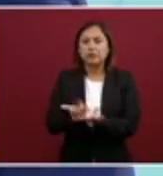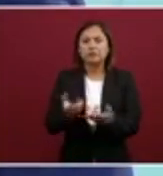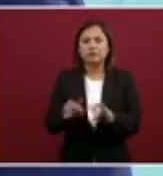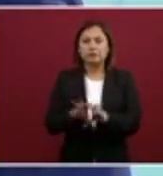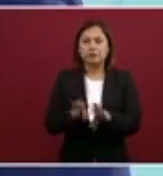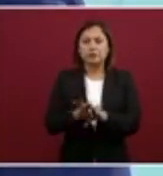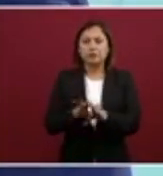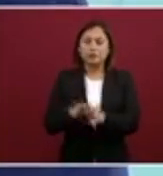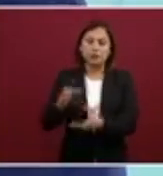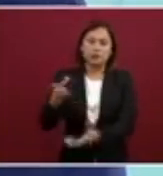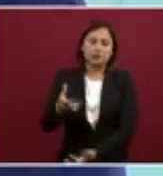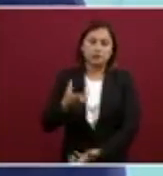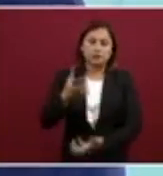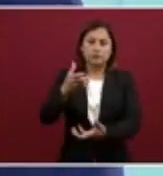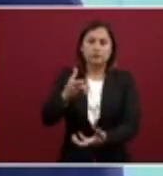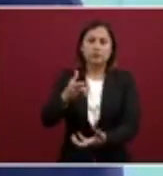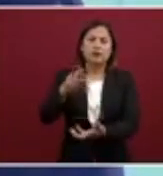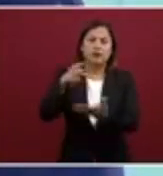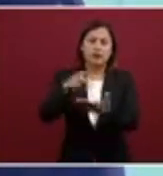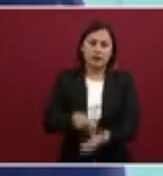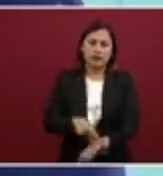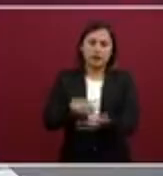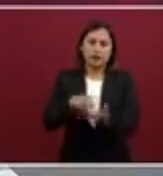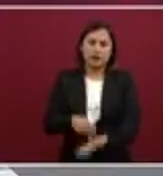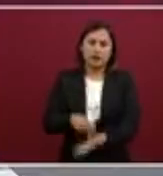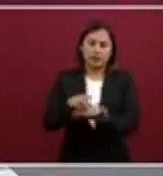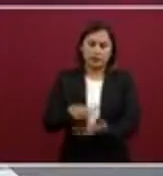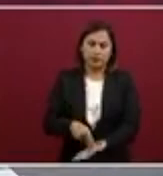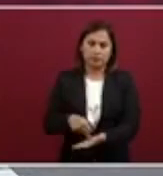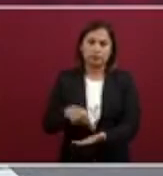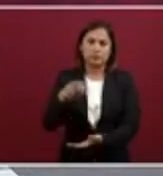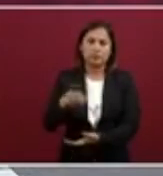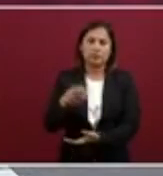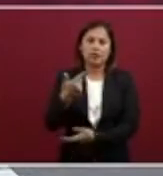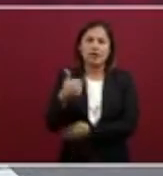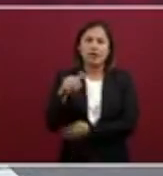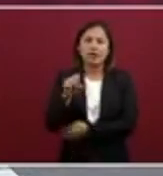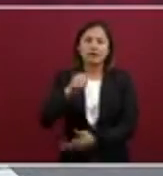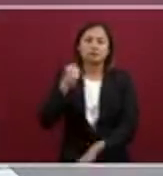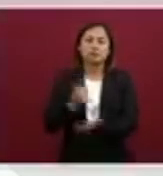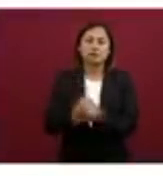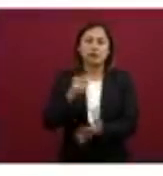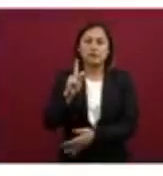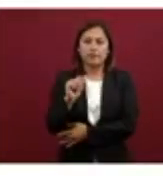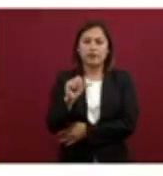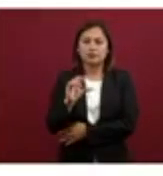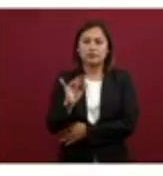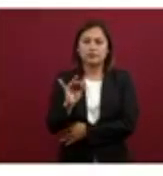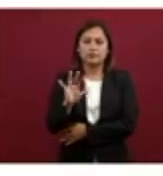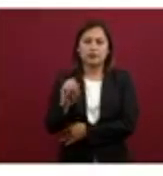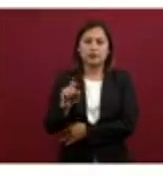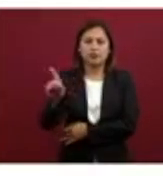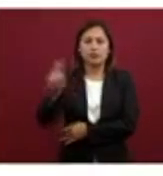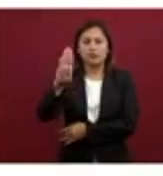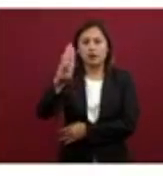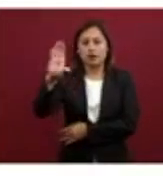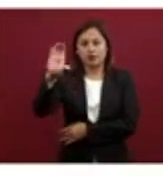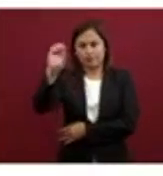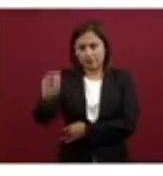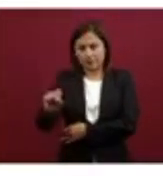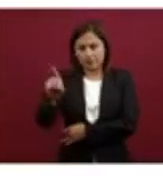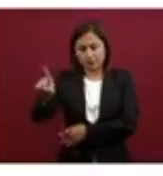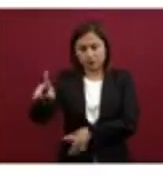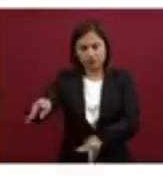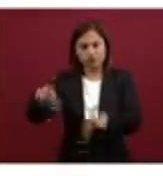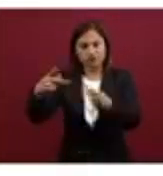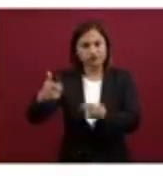en cilindros por kilos, el más caro es Gas del Pacífico en Comondú, Baja California Sur, con un